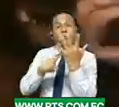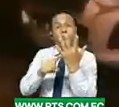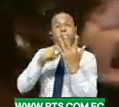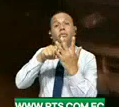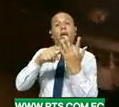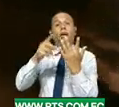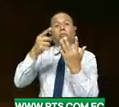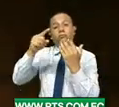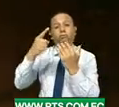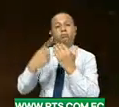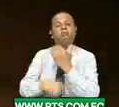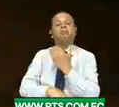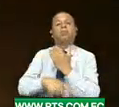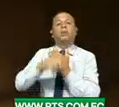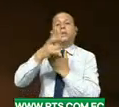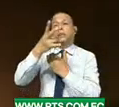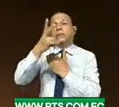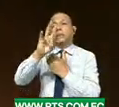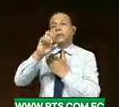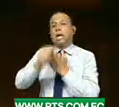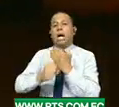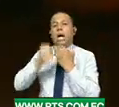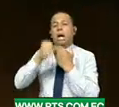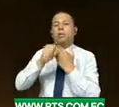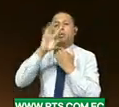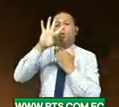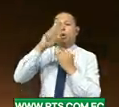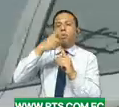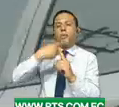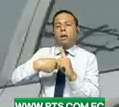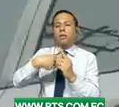a 17 años, 4 meses de cárcel